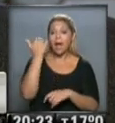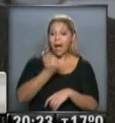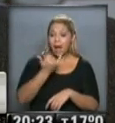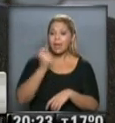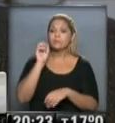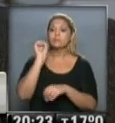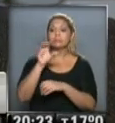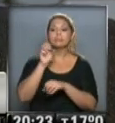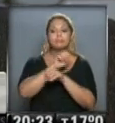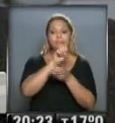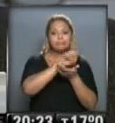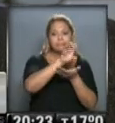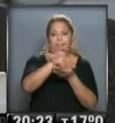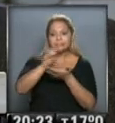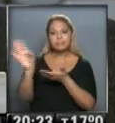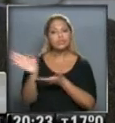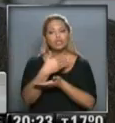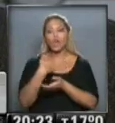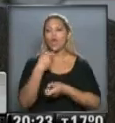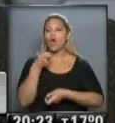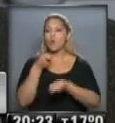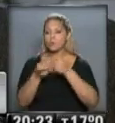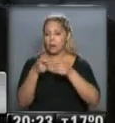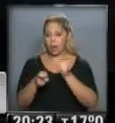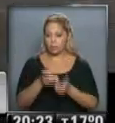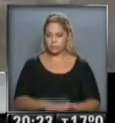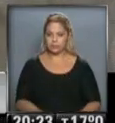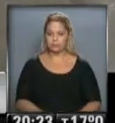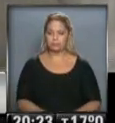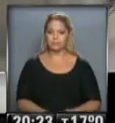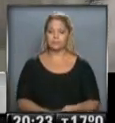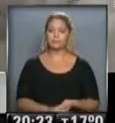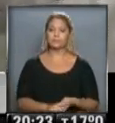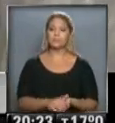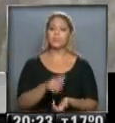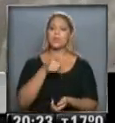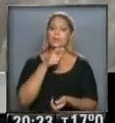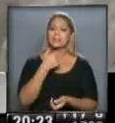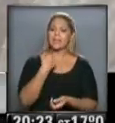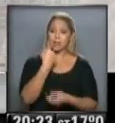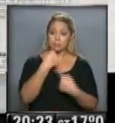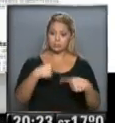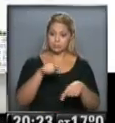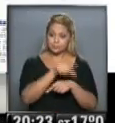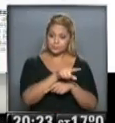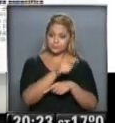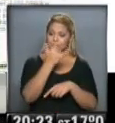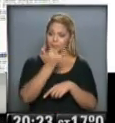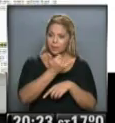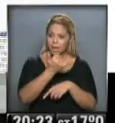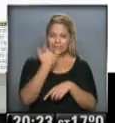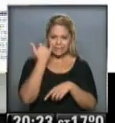el laboratorio distribuyéndolo a todos los canales de comercialización del producto. Está previsto que aquellos productos que tienen